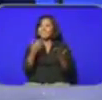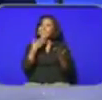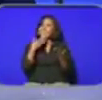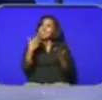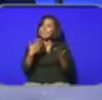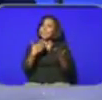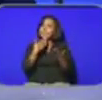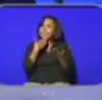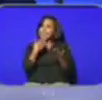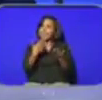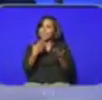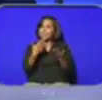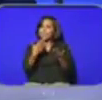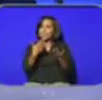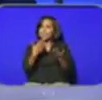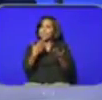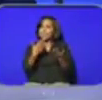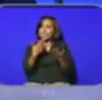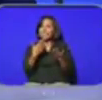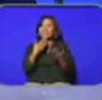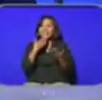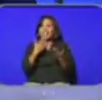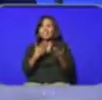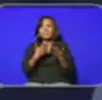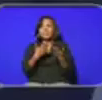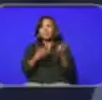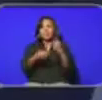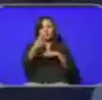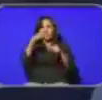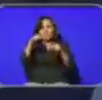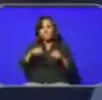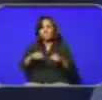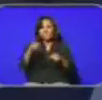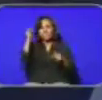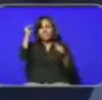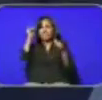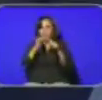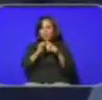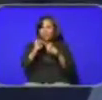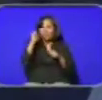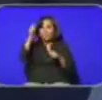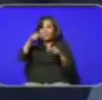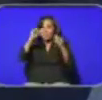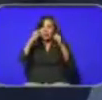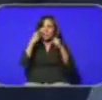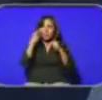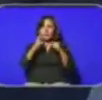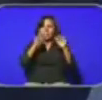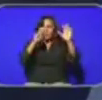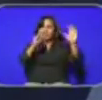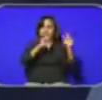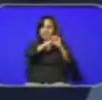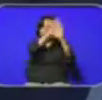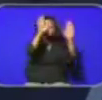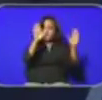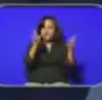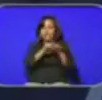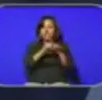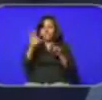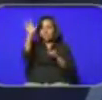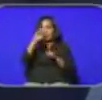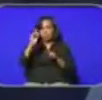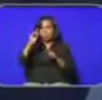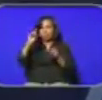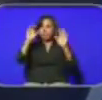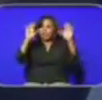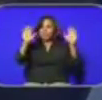Gracias. Pero bueno, gracias por compartir con nosotros esta noche. Recuerde que Panorama se retransmite mañana a las 6 de la mañana y el día domingo a las 10 de